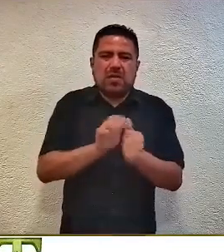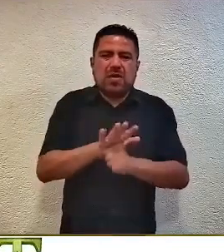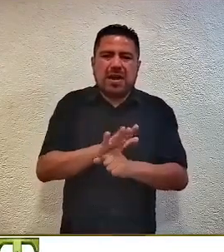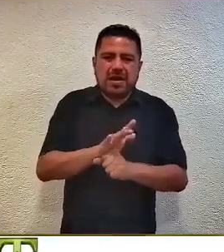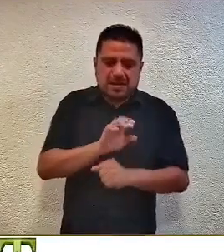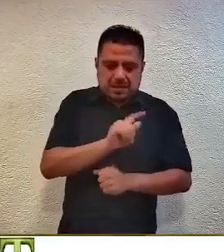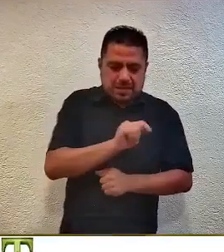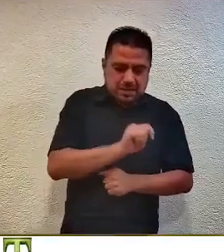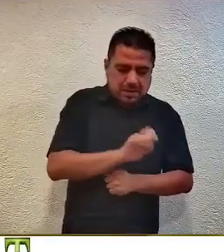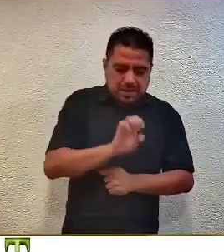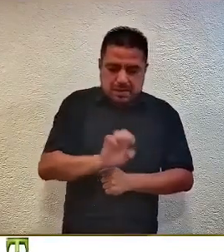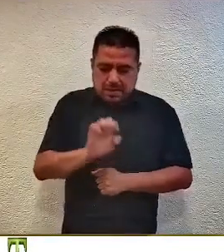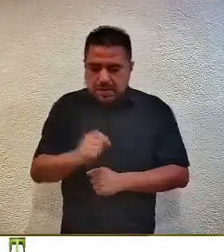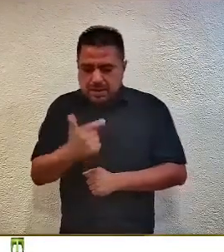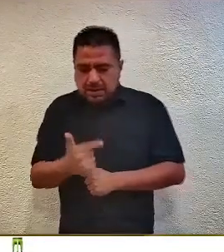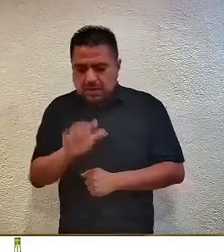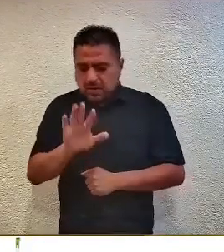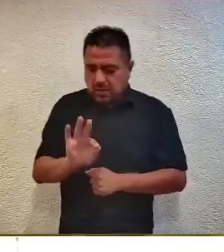identificación